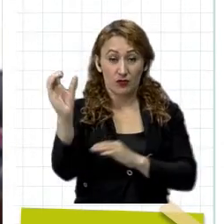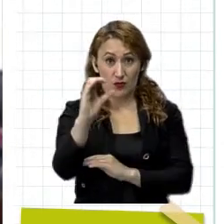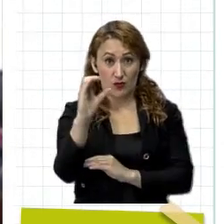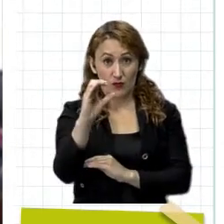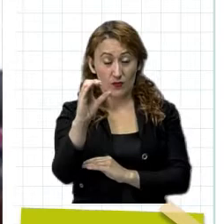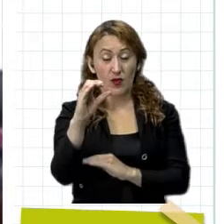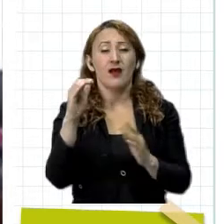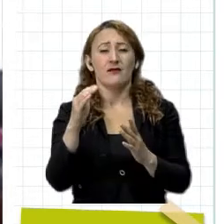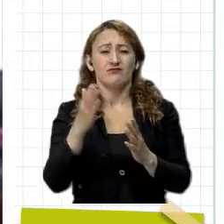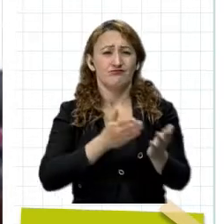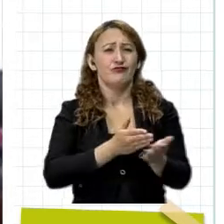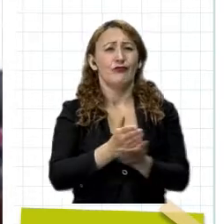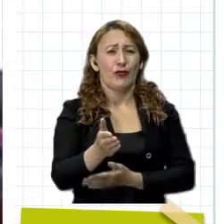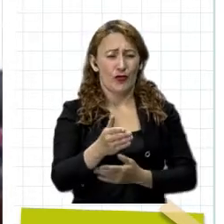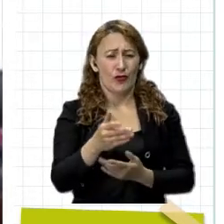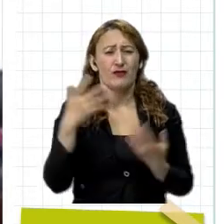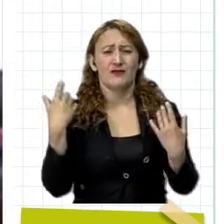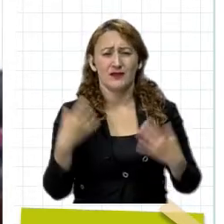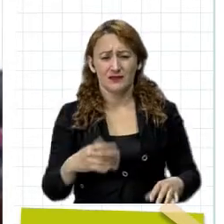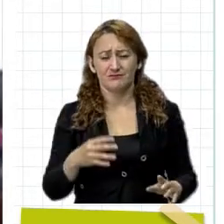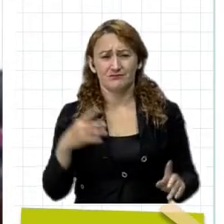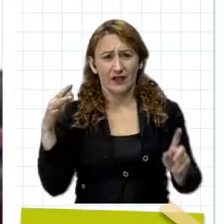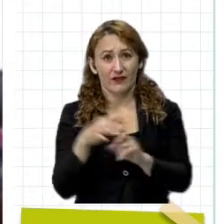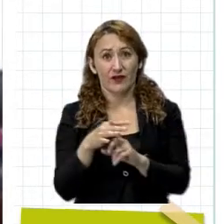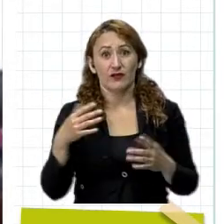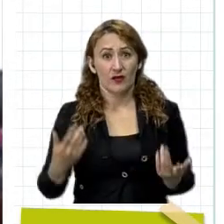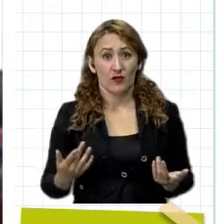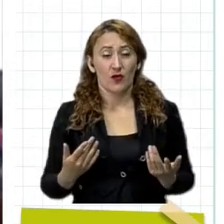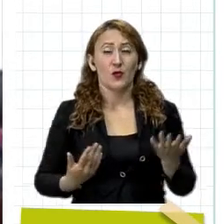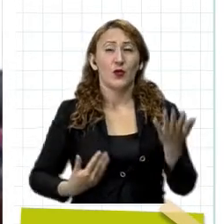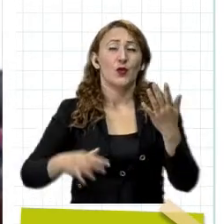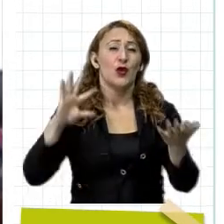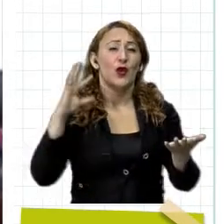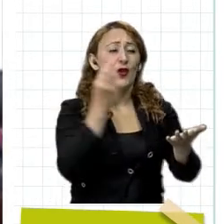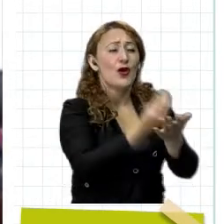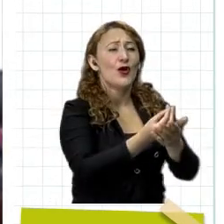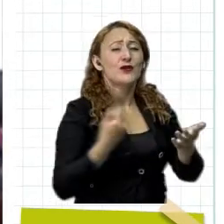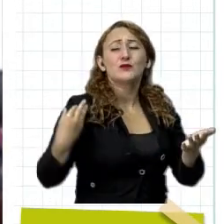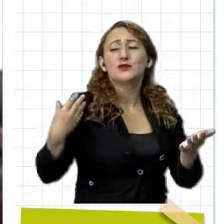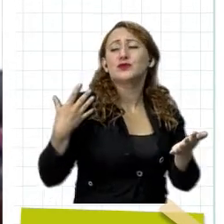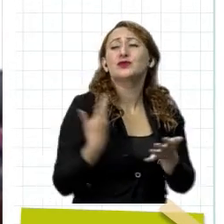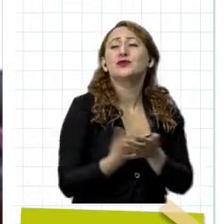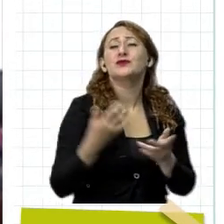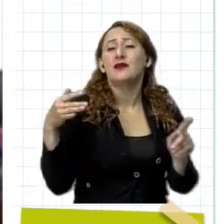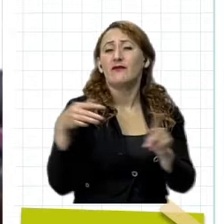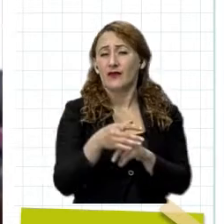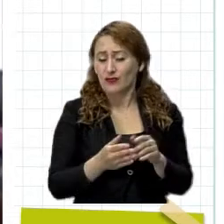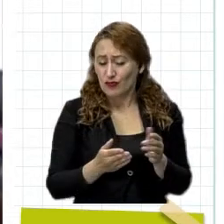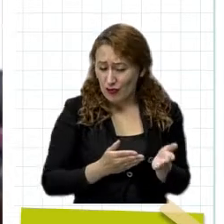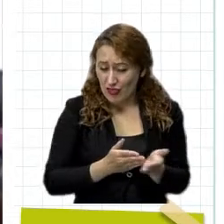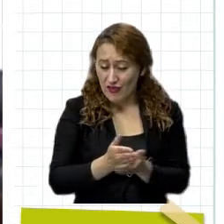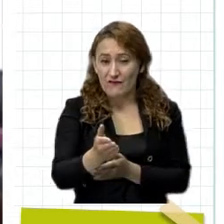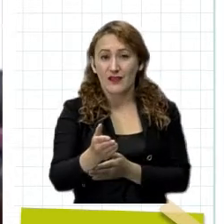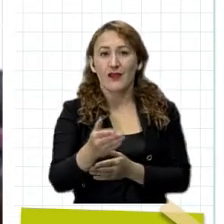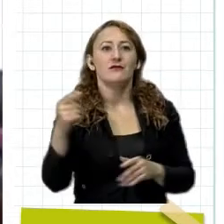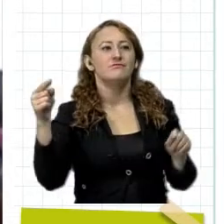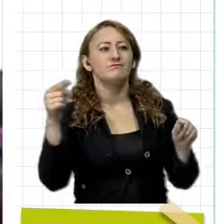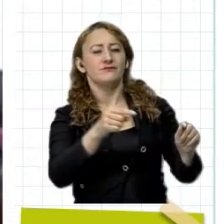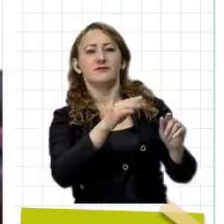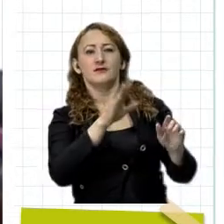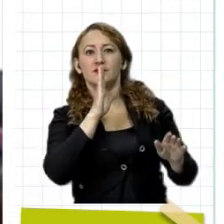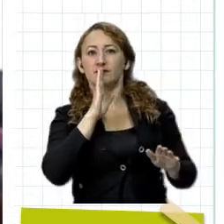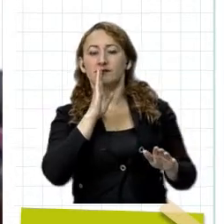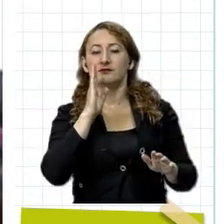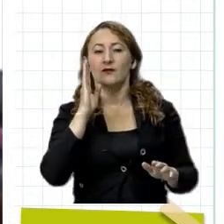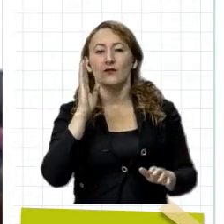los antagonismos de castas impuestos desde la colonia, tenía previsto el lugar señalado a un mulato. Mi simple presencia